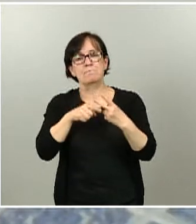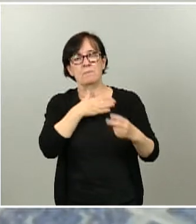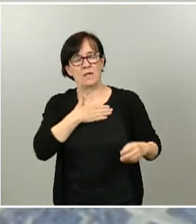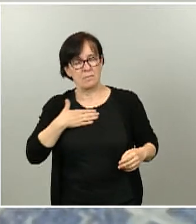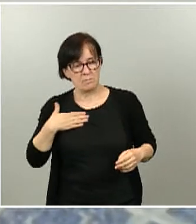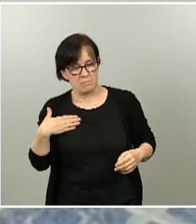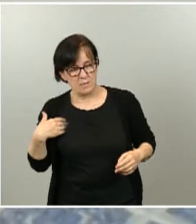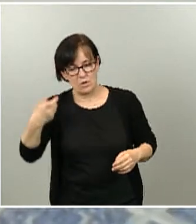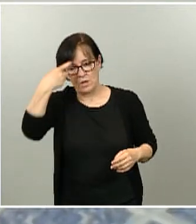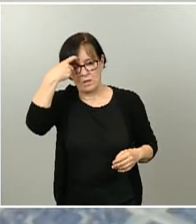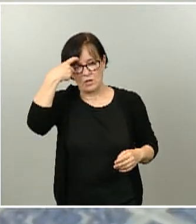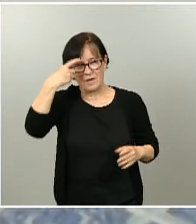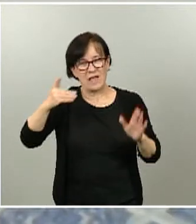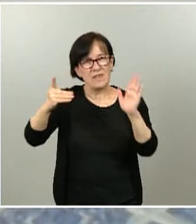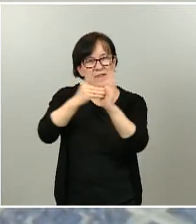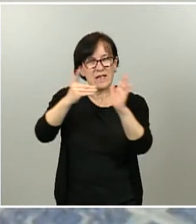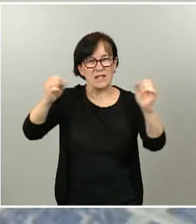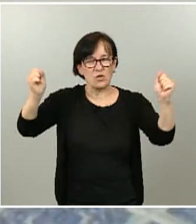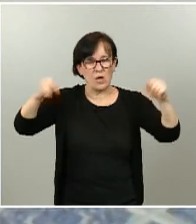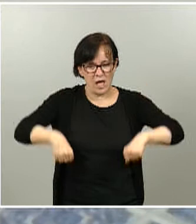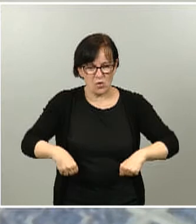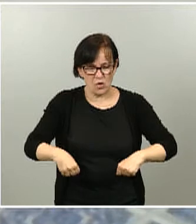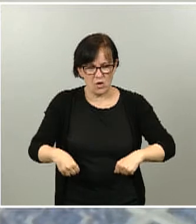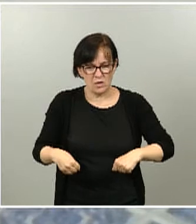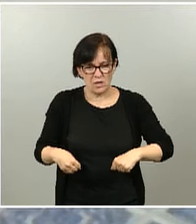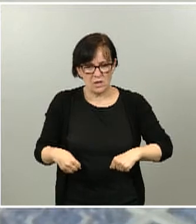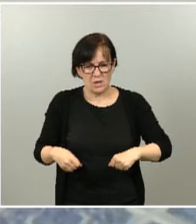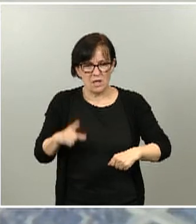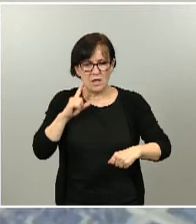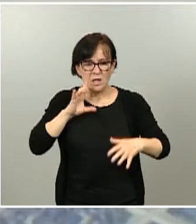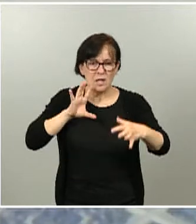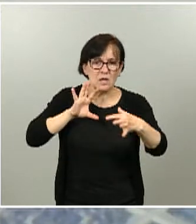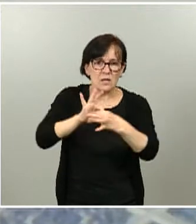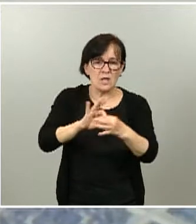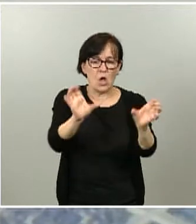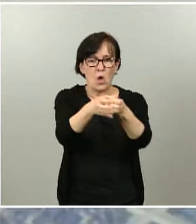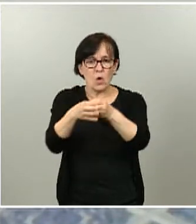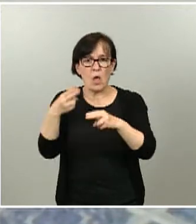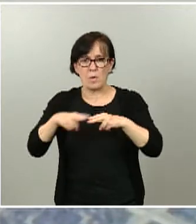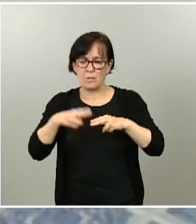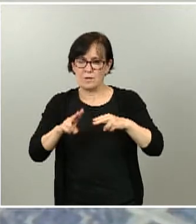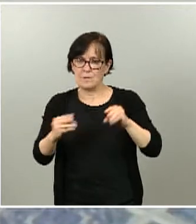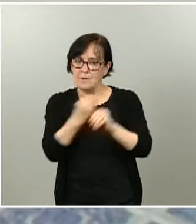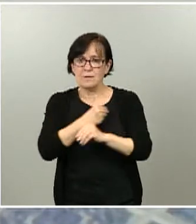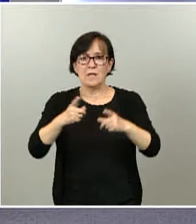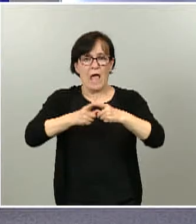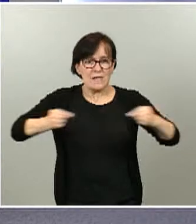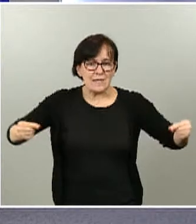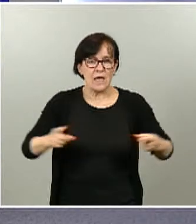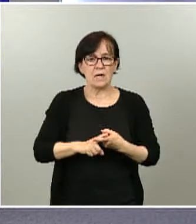el decreto acordado puede alinear a formaciones antagónicas como Esquerra Republicana y